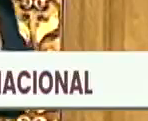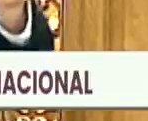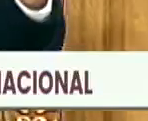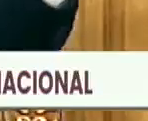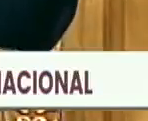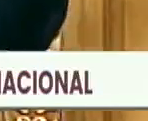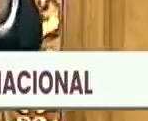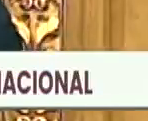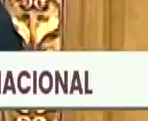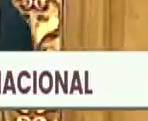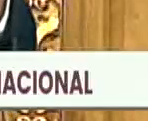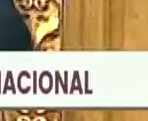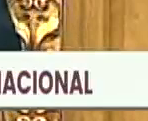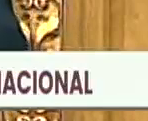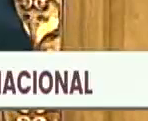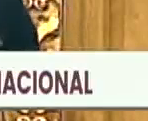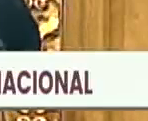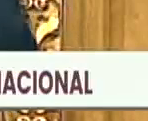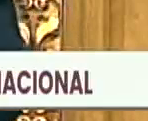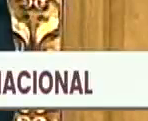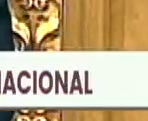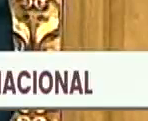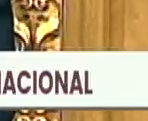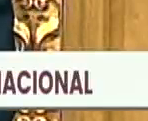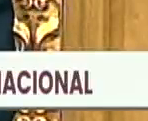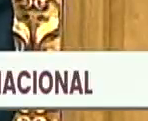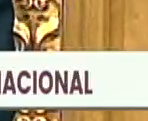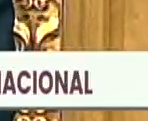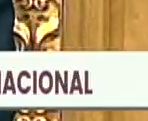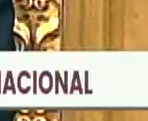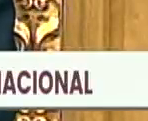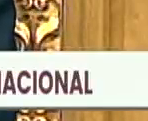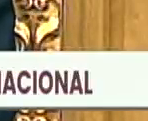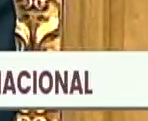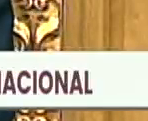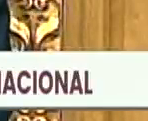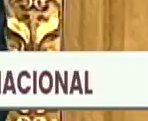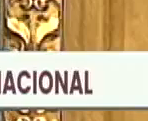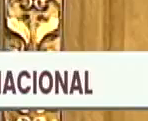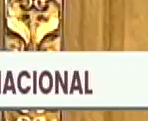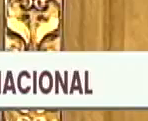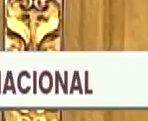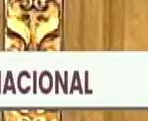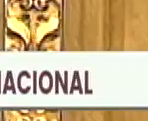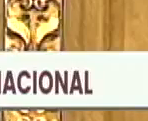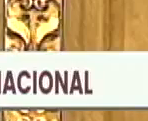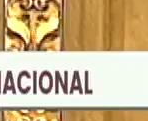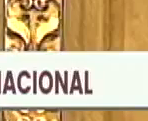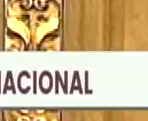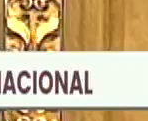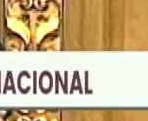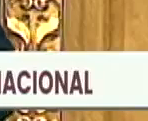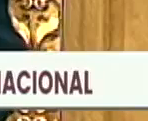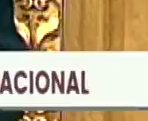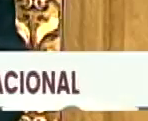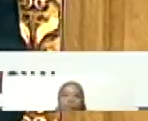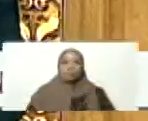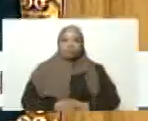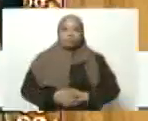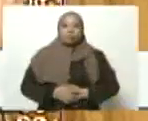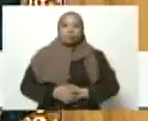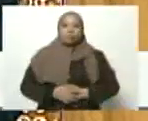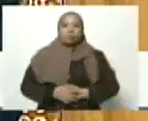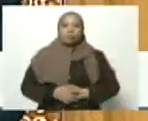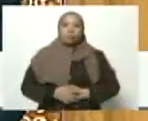es la confirmación que lo que luego ocurrió meses después en Venezuela, en mayo del 2020, era lo que esta gente estaba